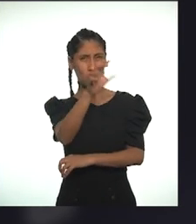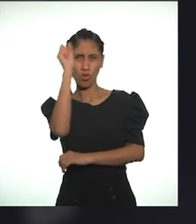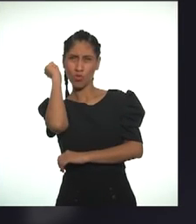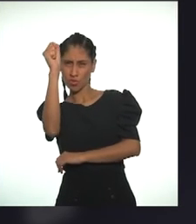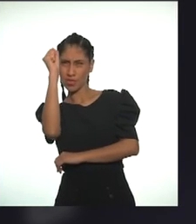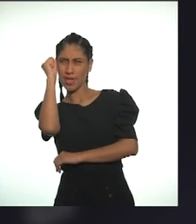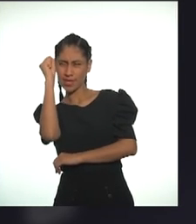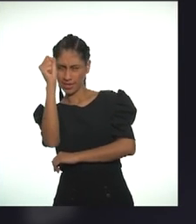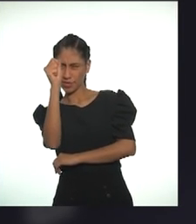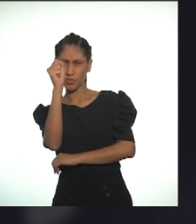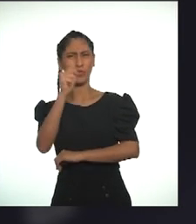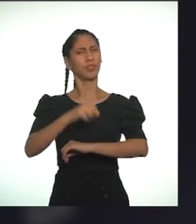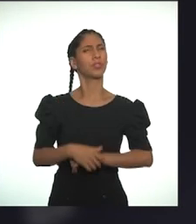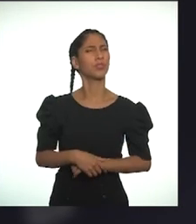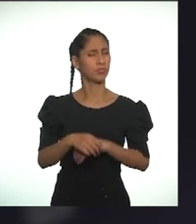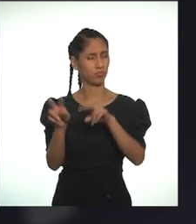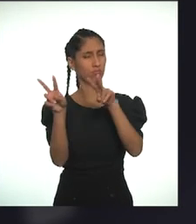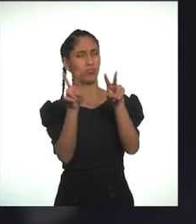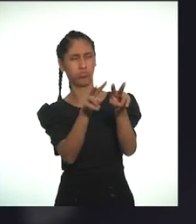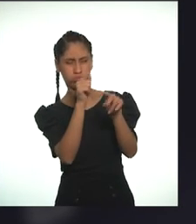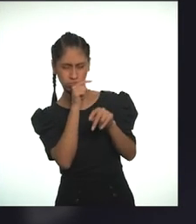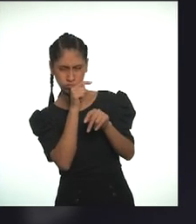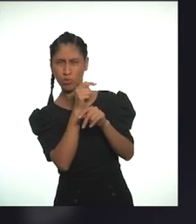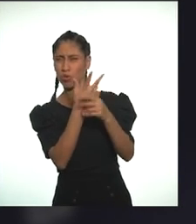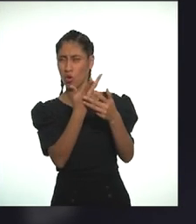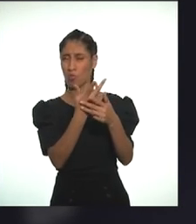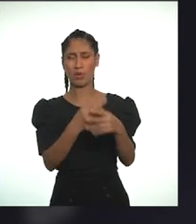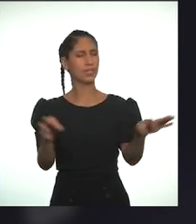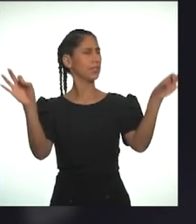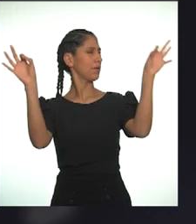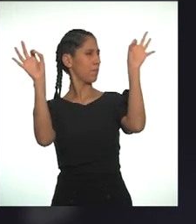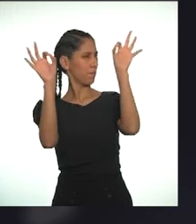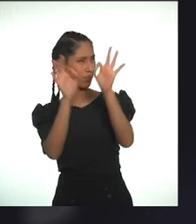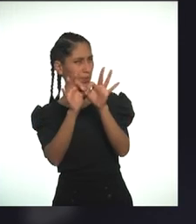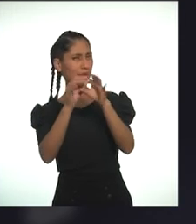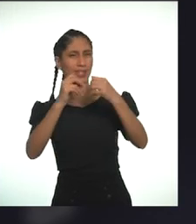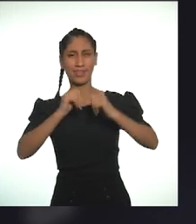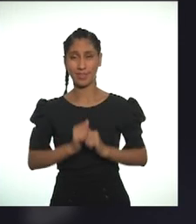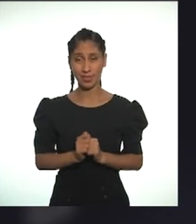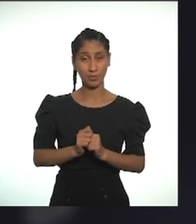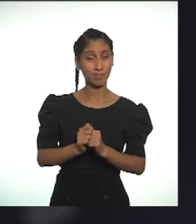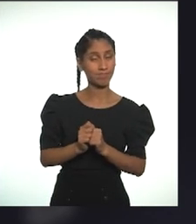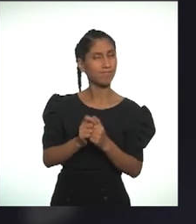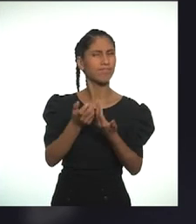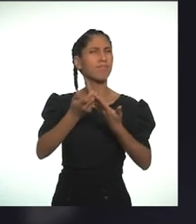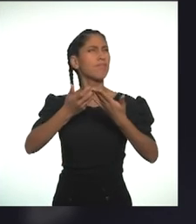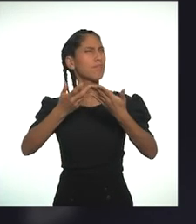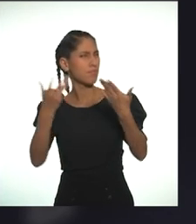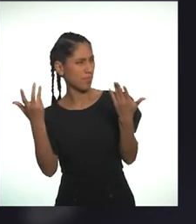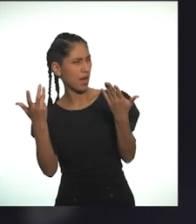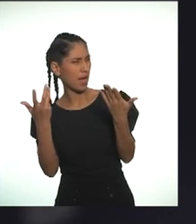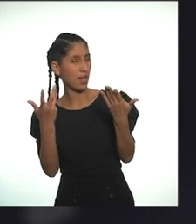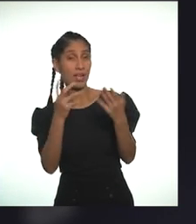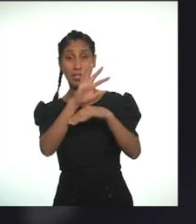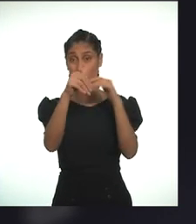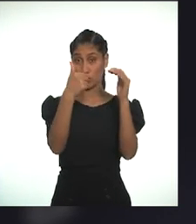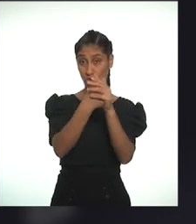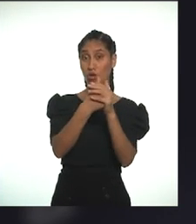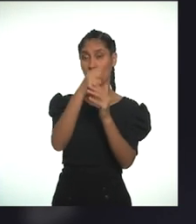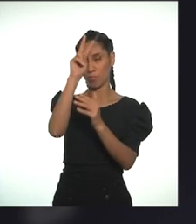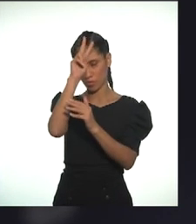las personas es primordial para una